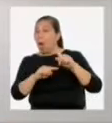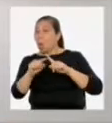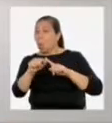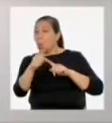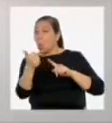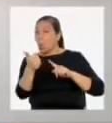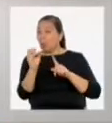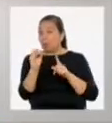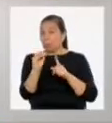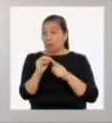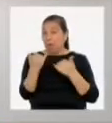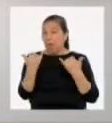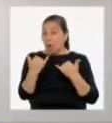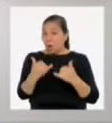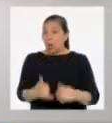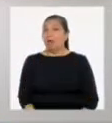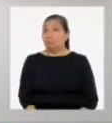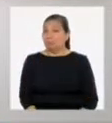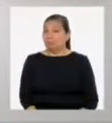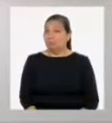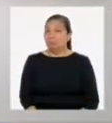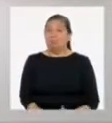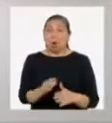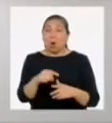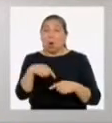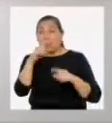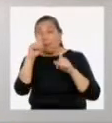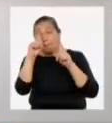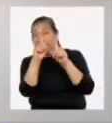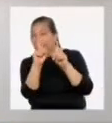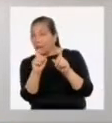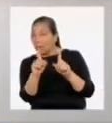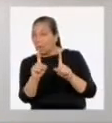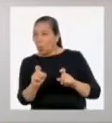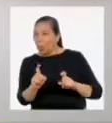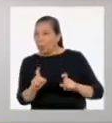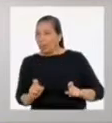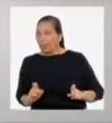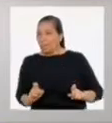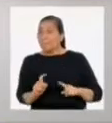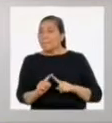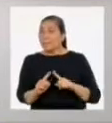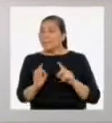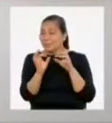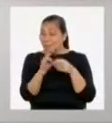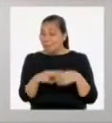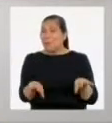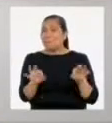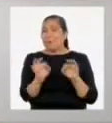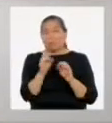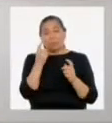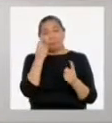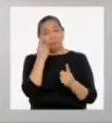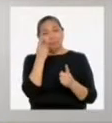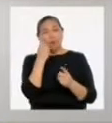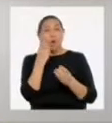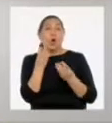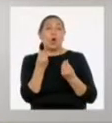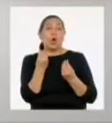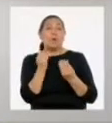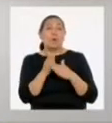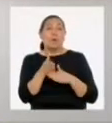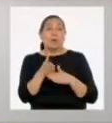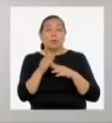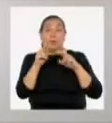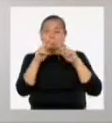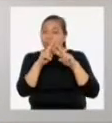por algún otro objeto en la actualidad? Entre otras. Entonces, es importante conocer cómo